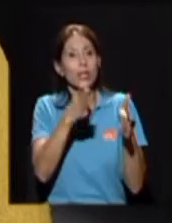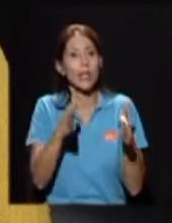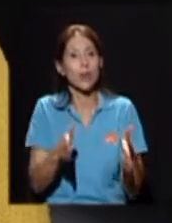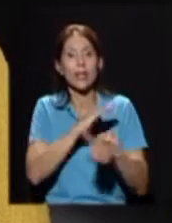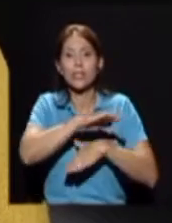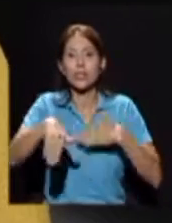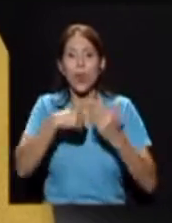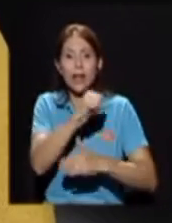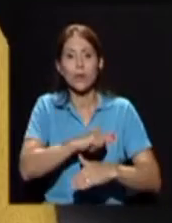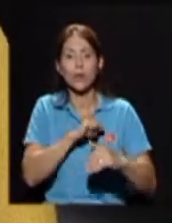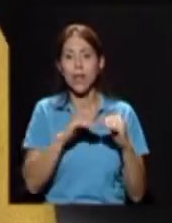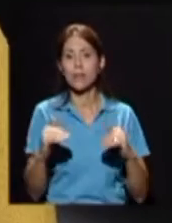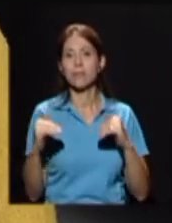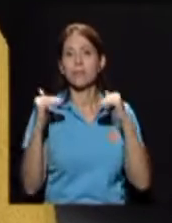Judicial